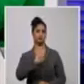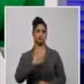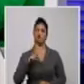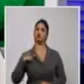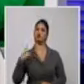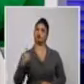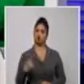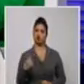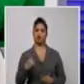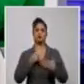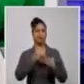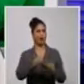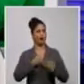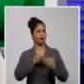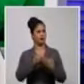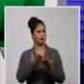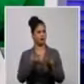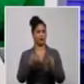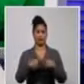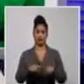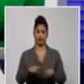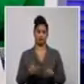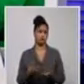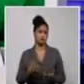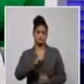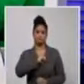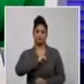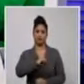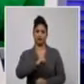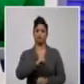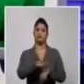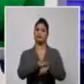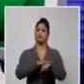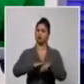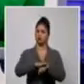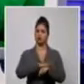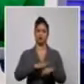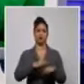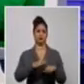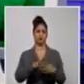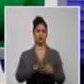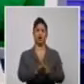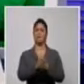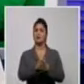cardiopulmonar. Reitero, nuestras condolencias a familiares y amistades.